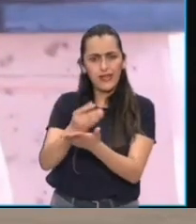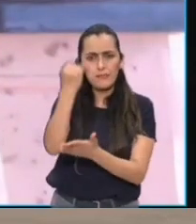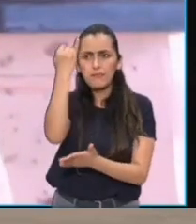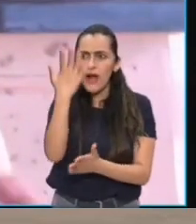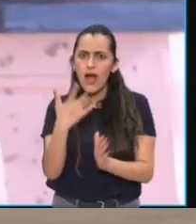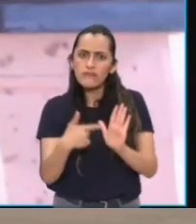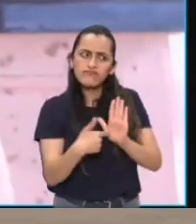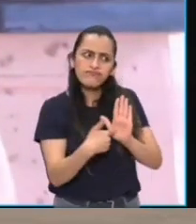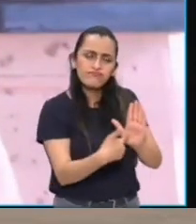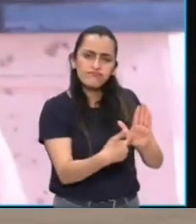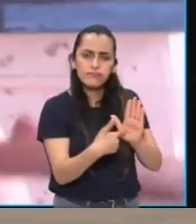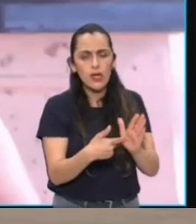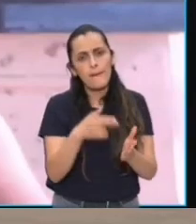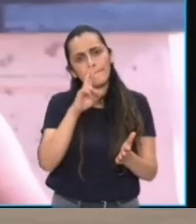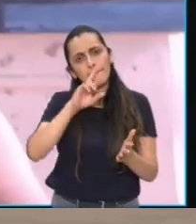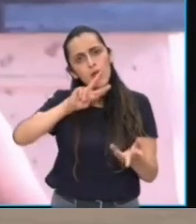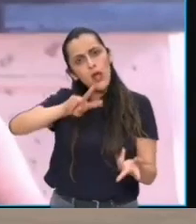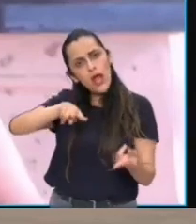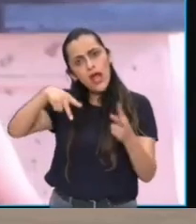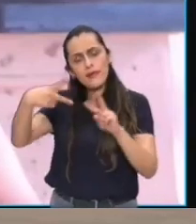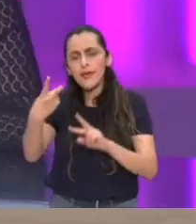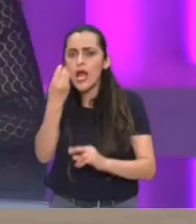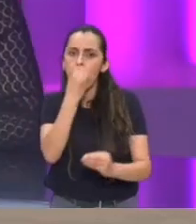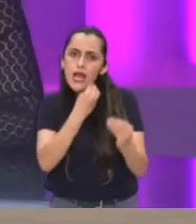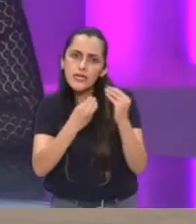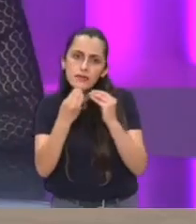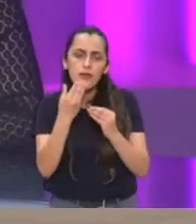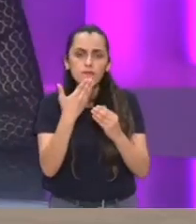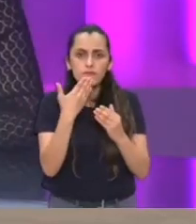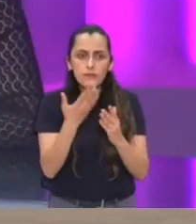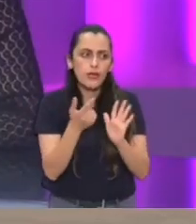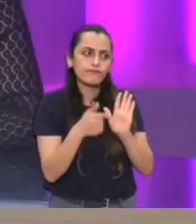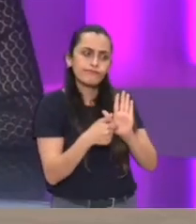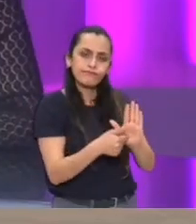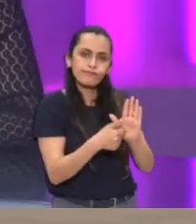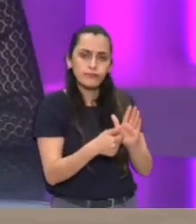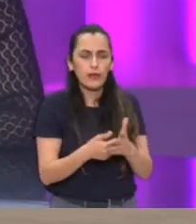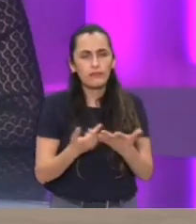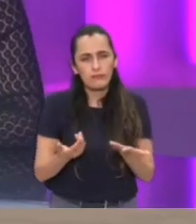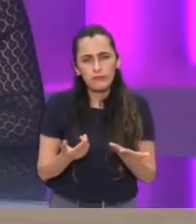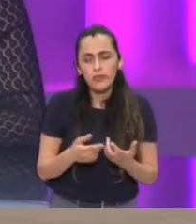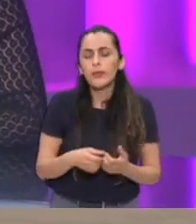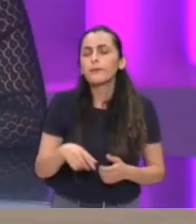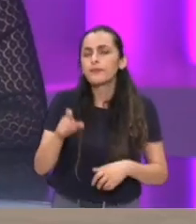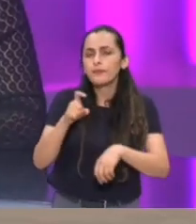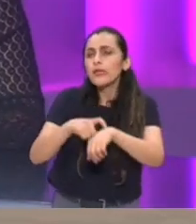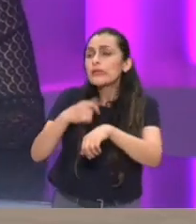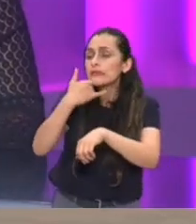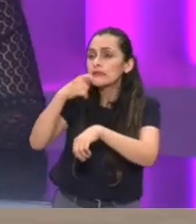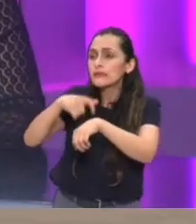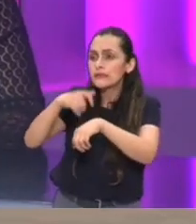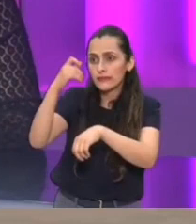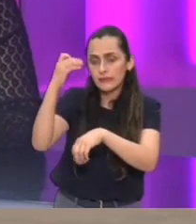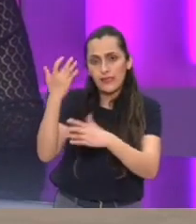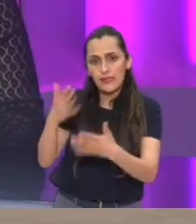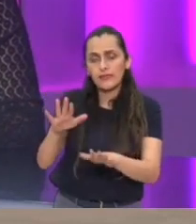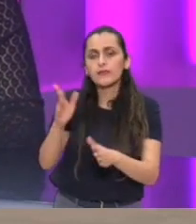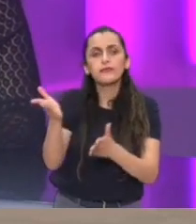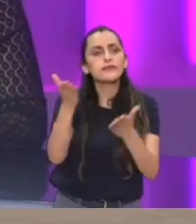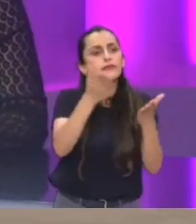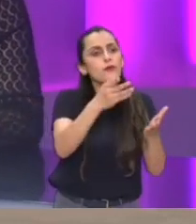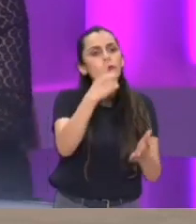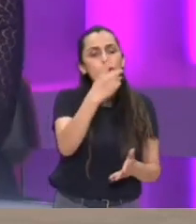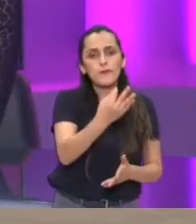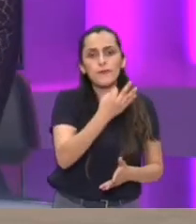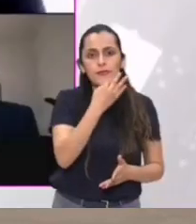de alimentos o de cosas más sanas. Esto gracias, también ha funcionado. Carolina Garza, en estamos en tiempo y vamos ahora por un minuto con Leticia Mariana Gómez, por favor,